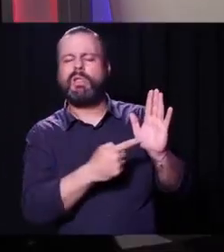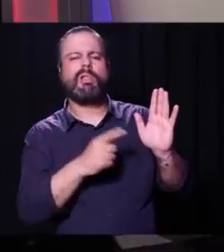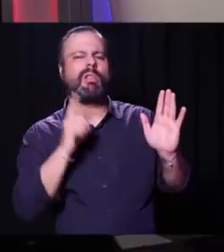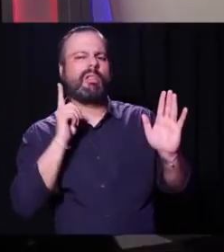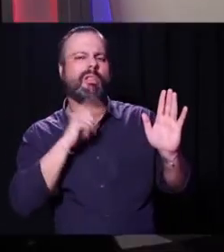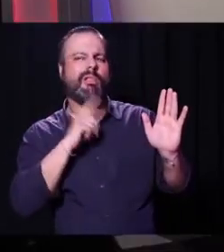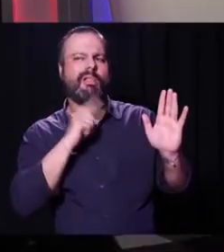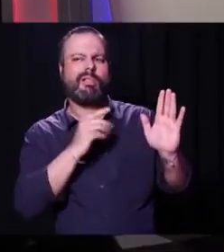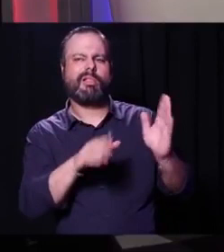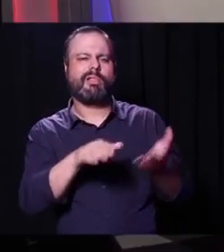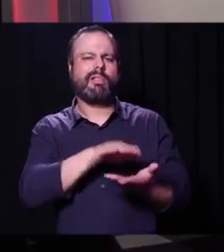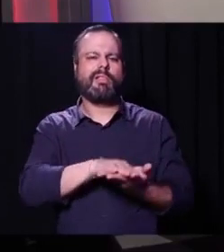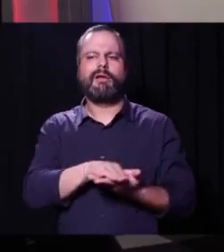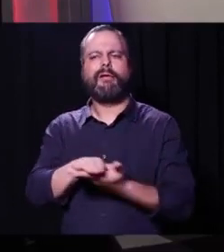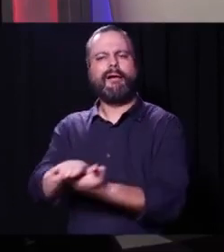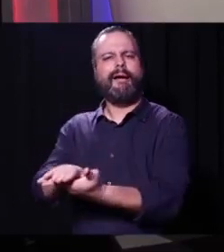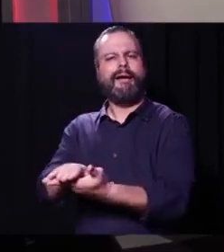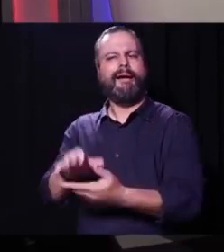Sinfónica, por ejemplo, de Boston hizo